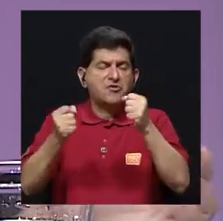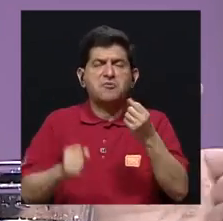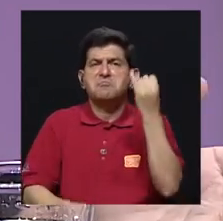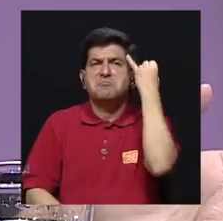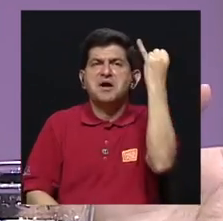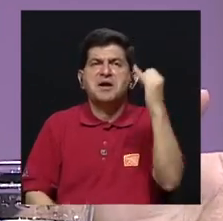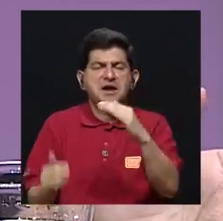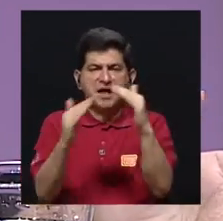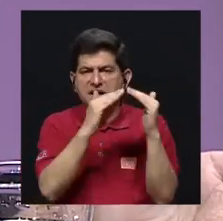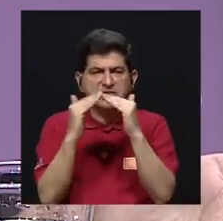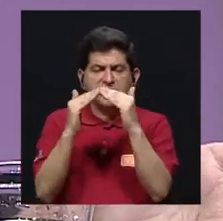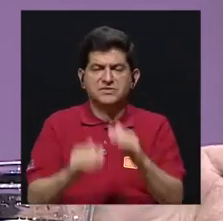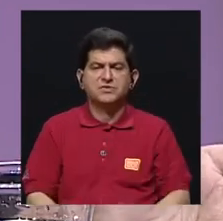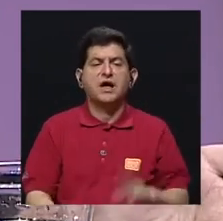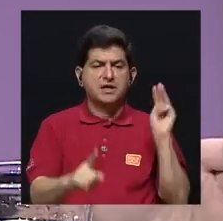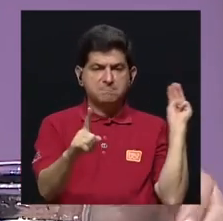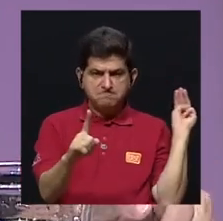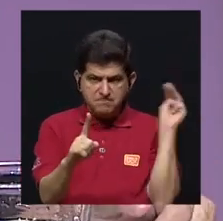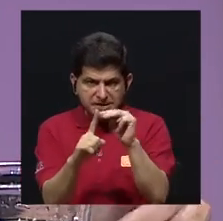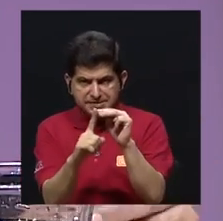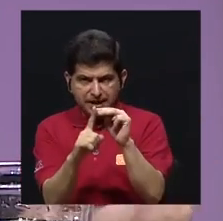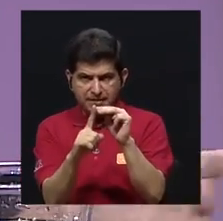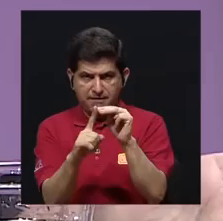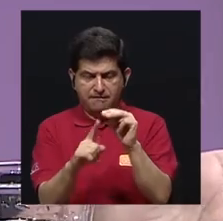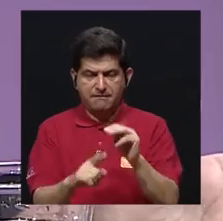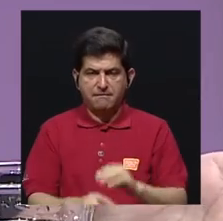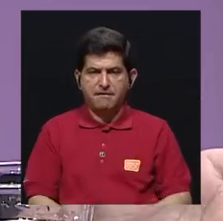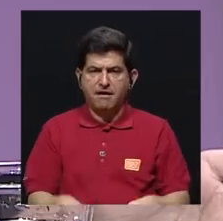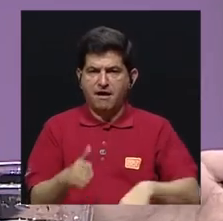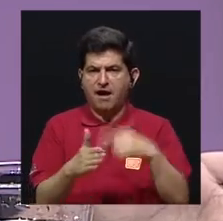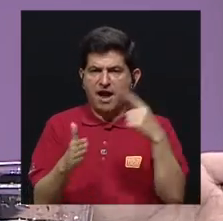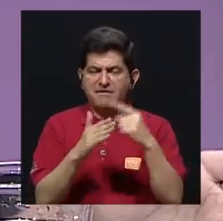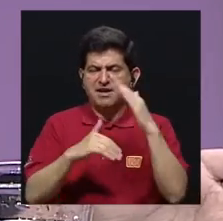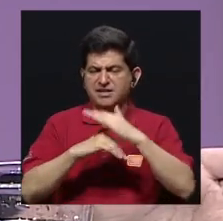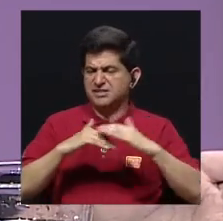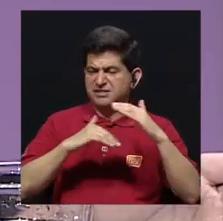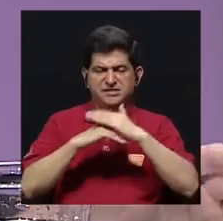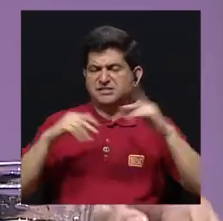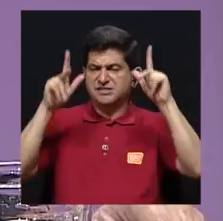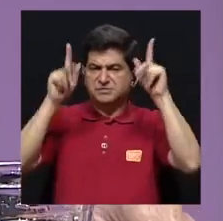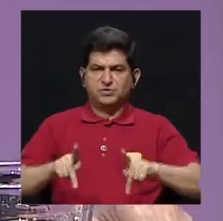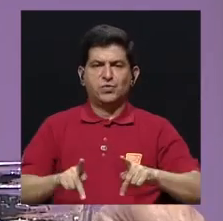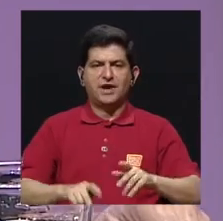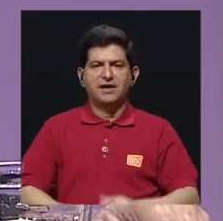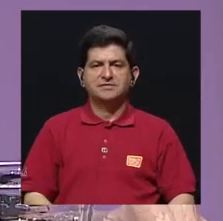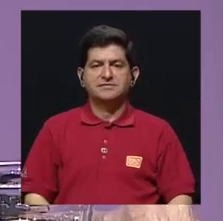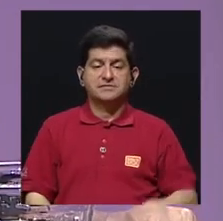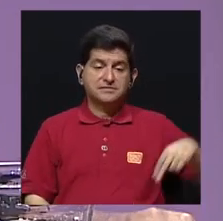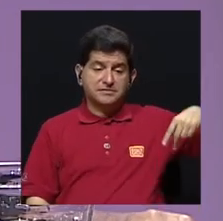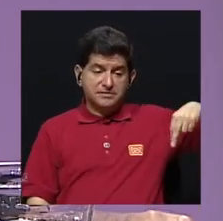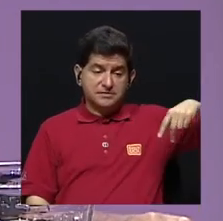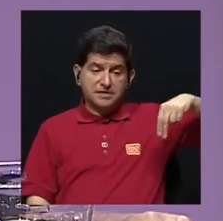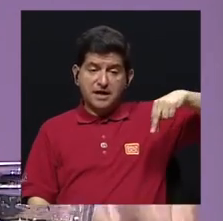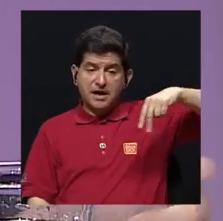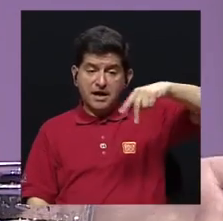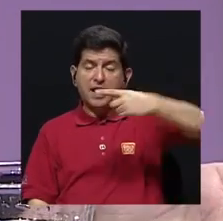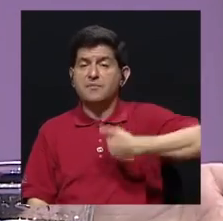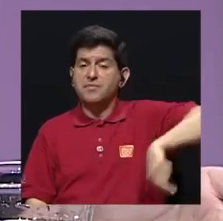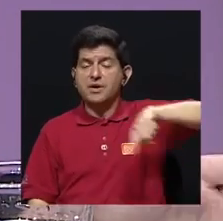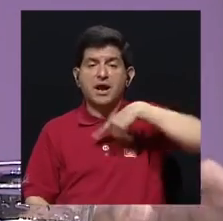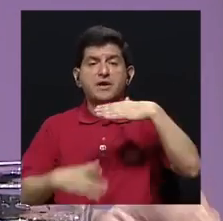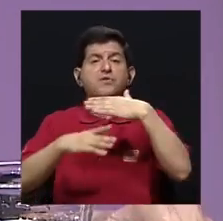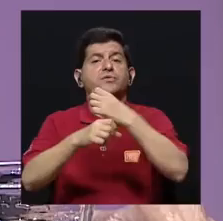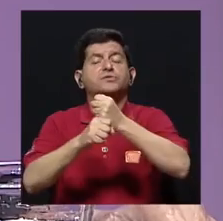veces hasta incomodando a las personas, ¿verdad? Porque el caminar, más que todo, nosotros realizamos nuestras intervenciones en San José, en la